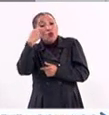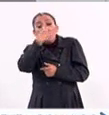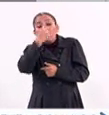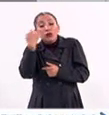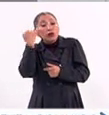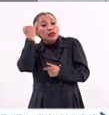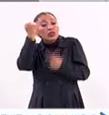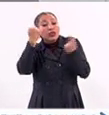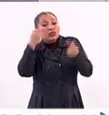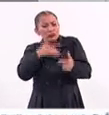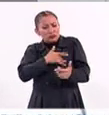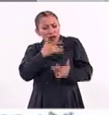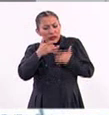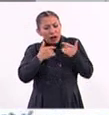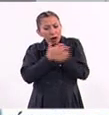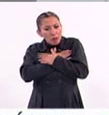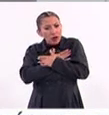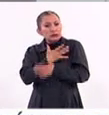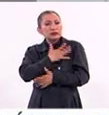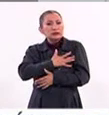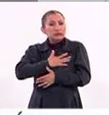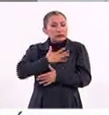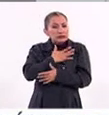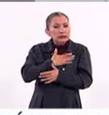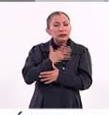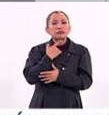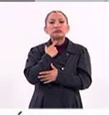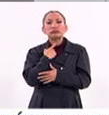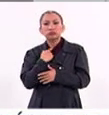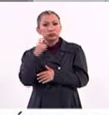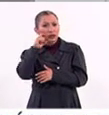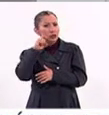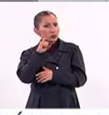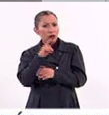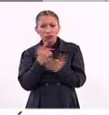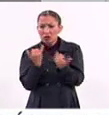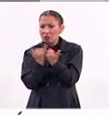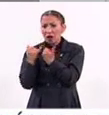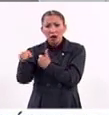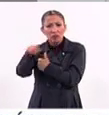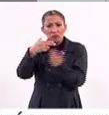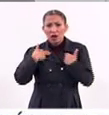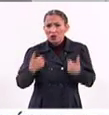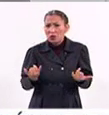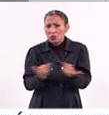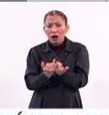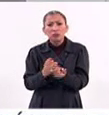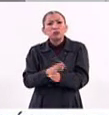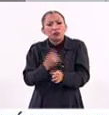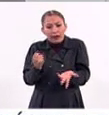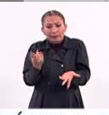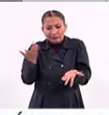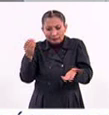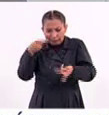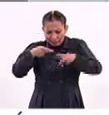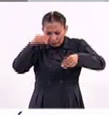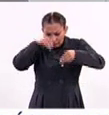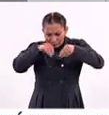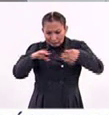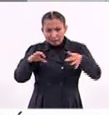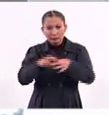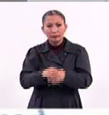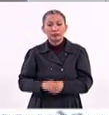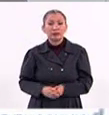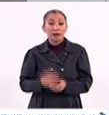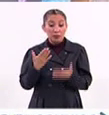y sí sienten un amor ardiente y sexual como cualquier ser humano. Entonces, ¿por qué no hacer algo en conjunto,